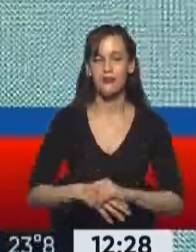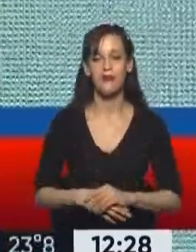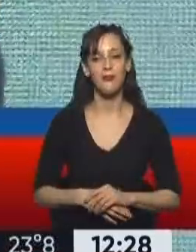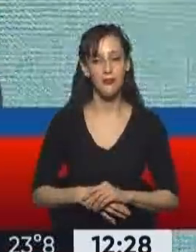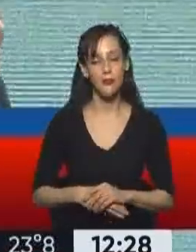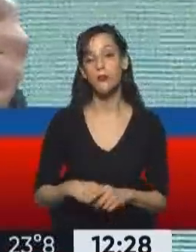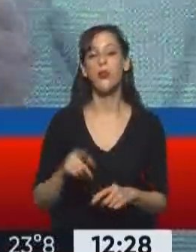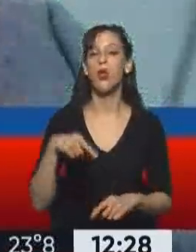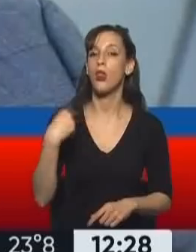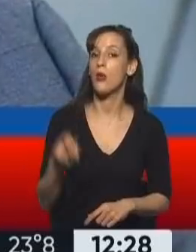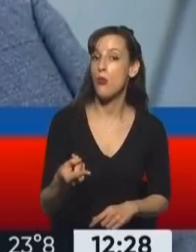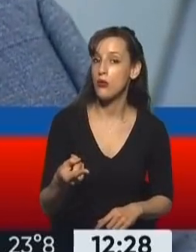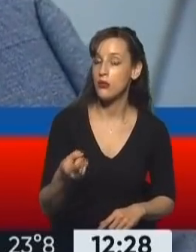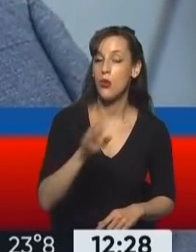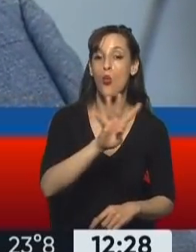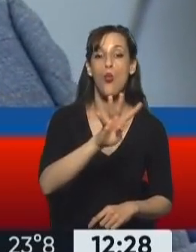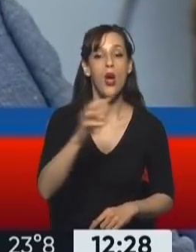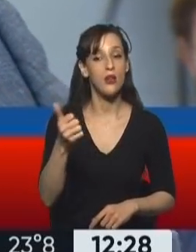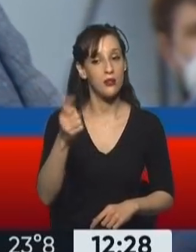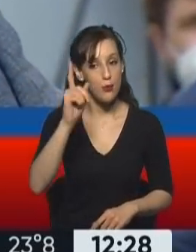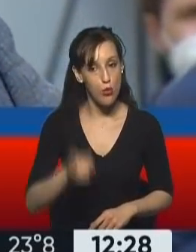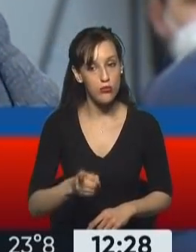pero después fueron 46% de los votos.